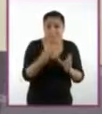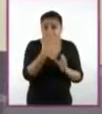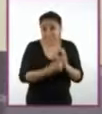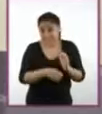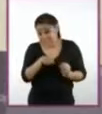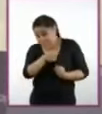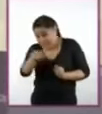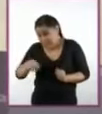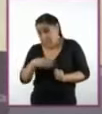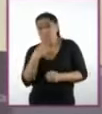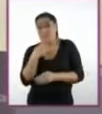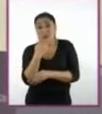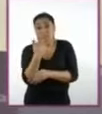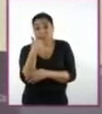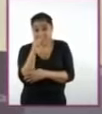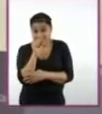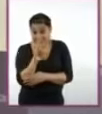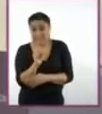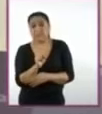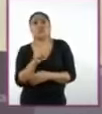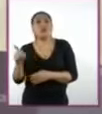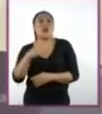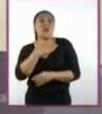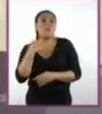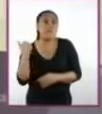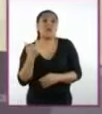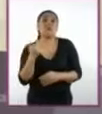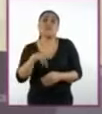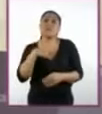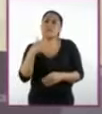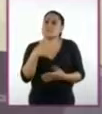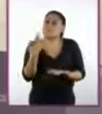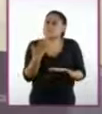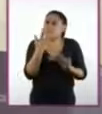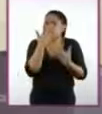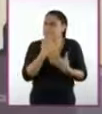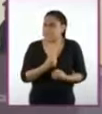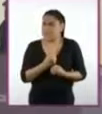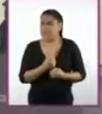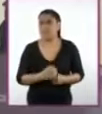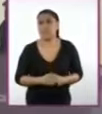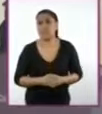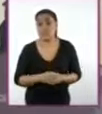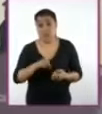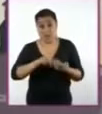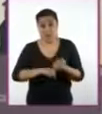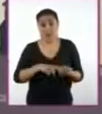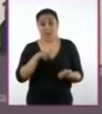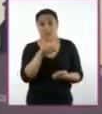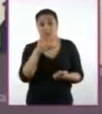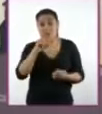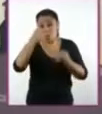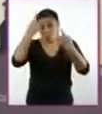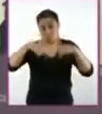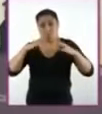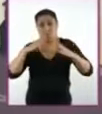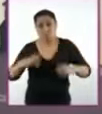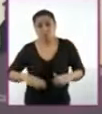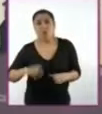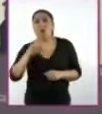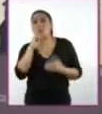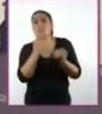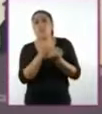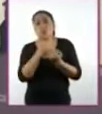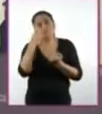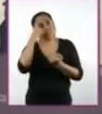uso de gases químicos tóxicos por Alemania causó gran consternación, pues no solo producía daños físicos, sino